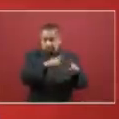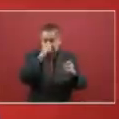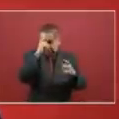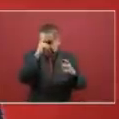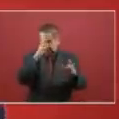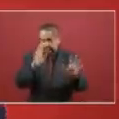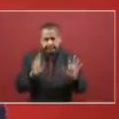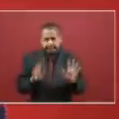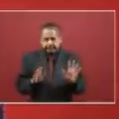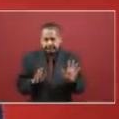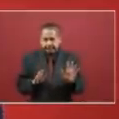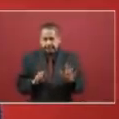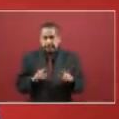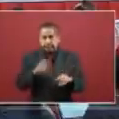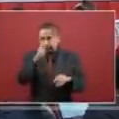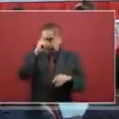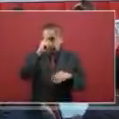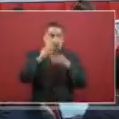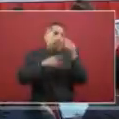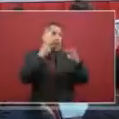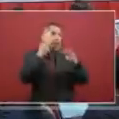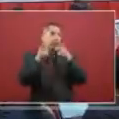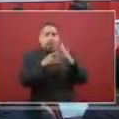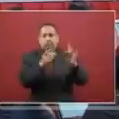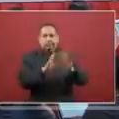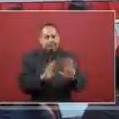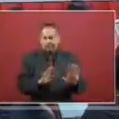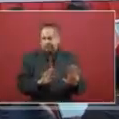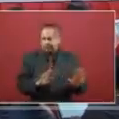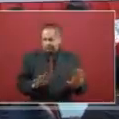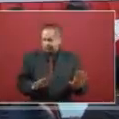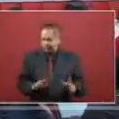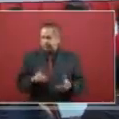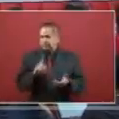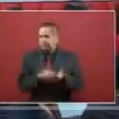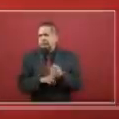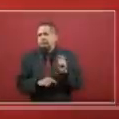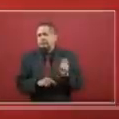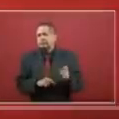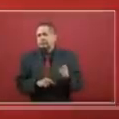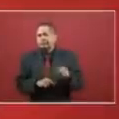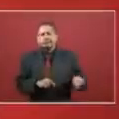y le dieron vuelo los que